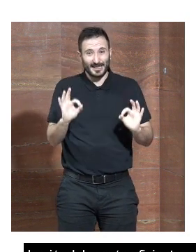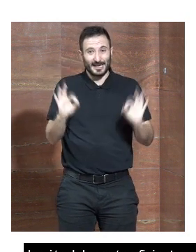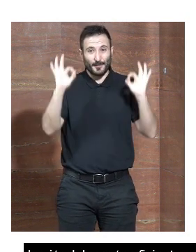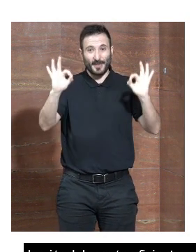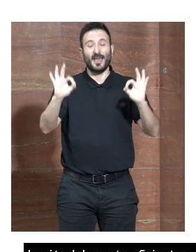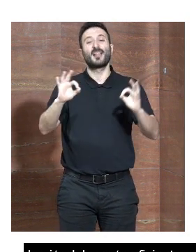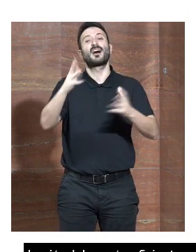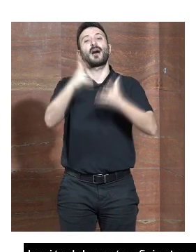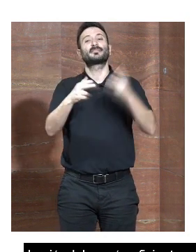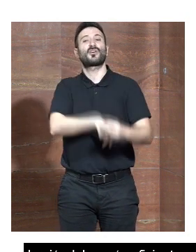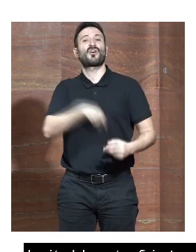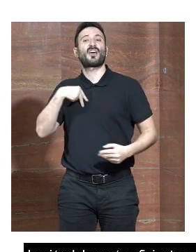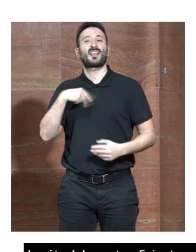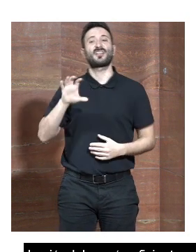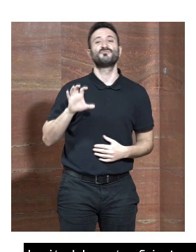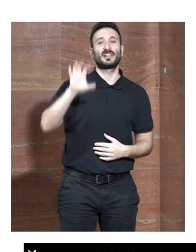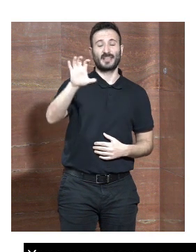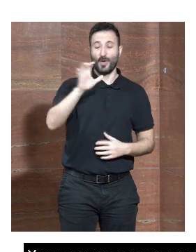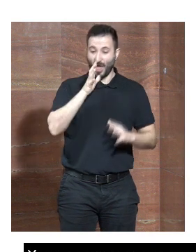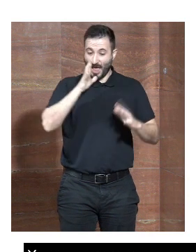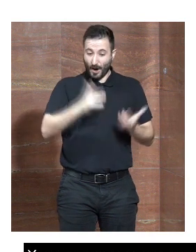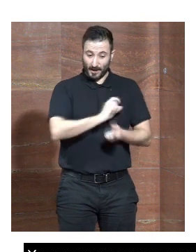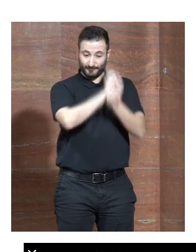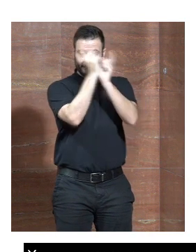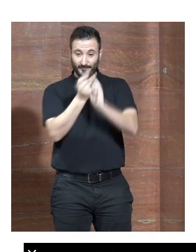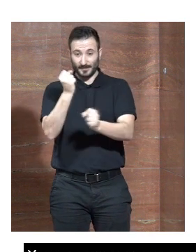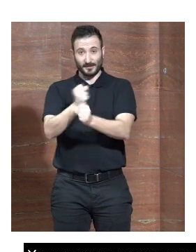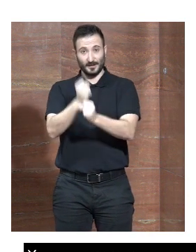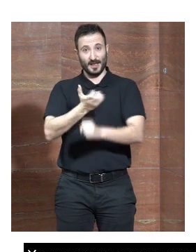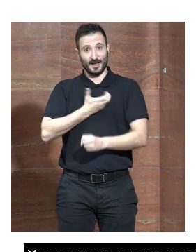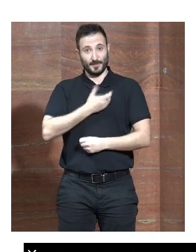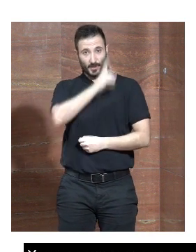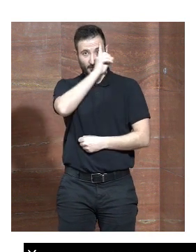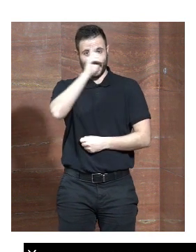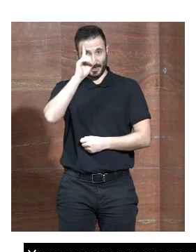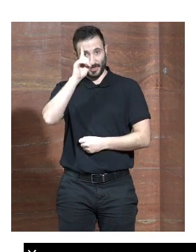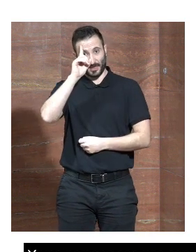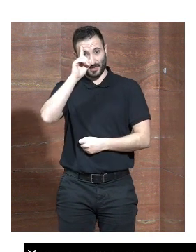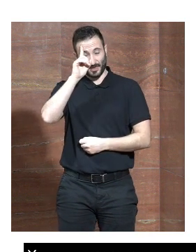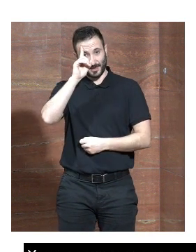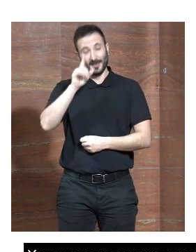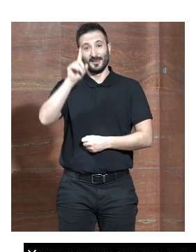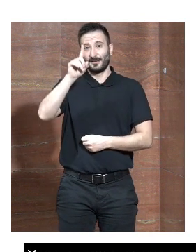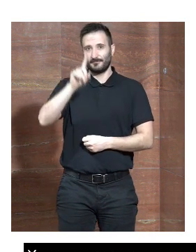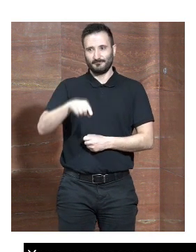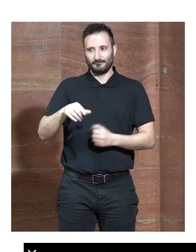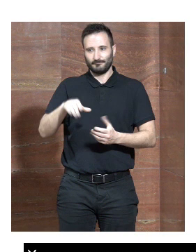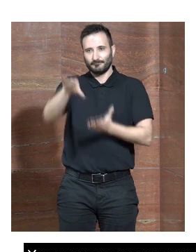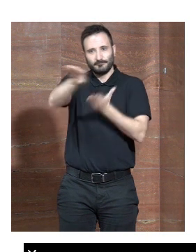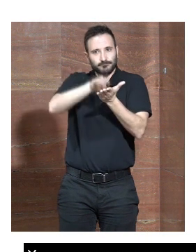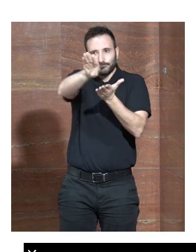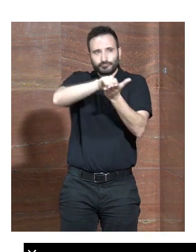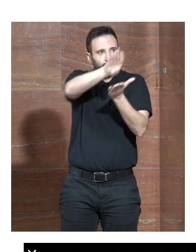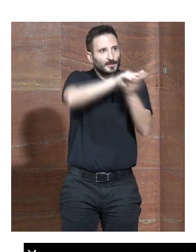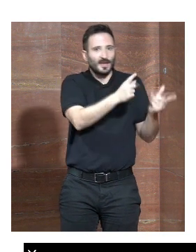Administración General del Estado y ahora en el Ayuntamiento de Madrid, y totalmente receptivo a las